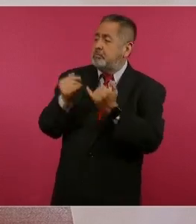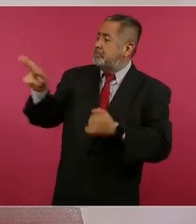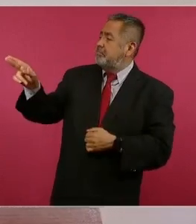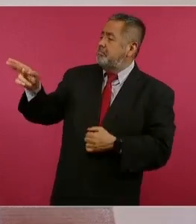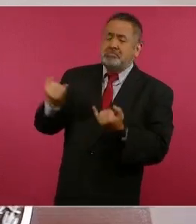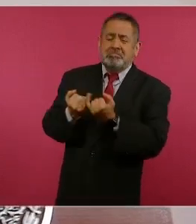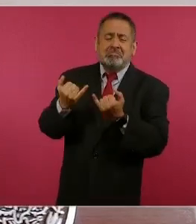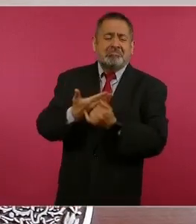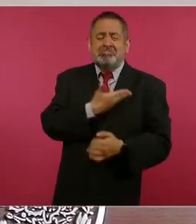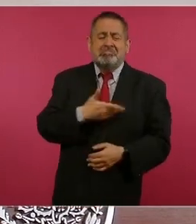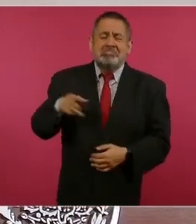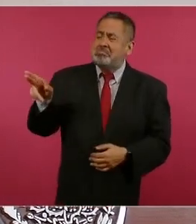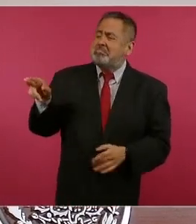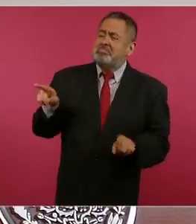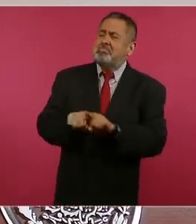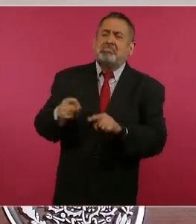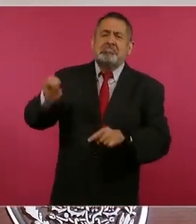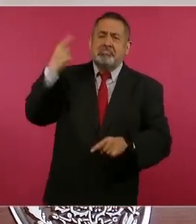No somos iguales.